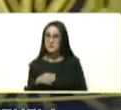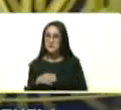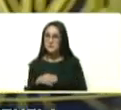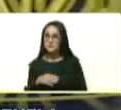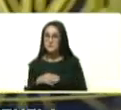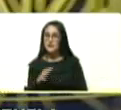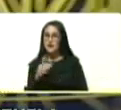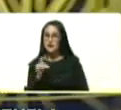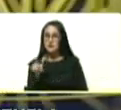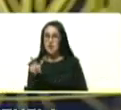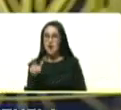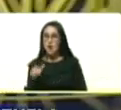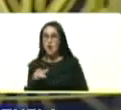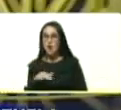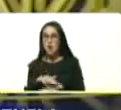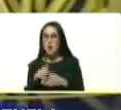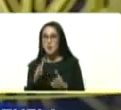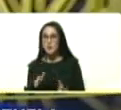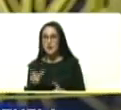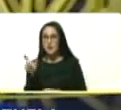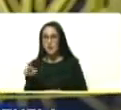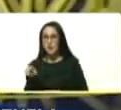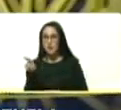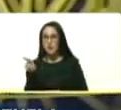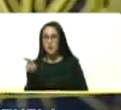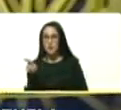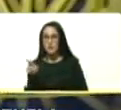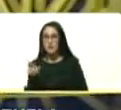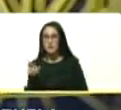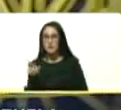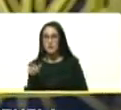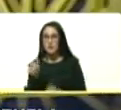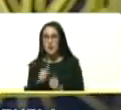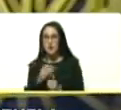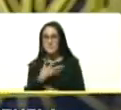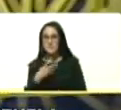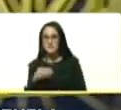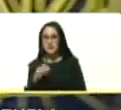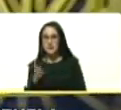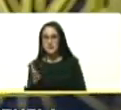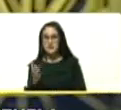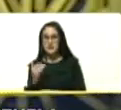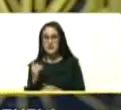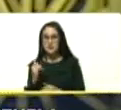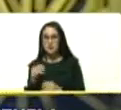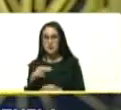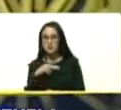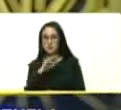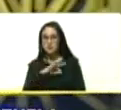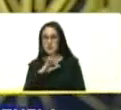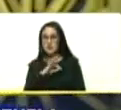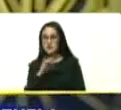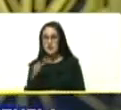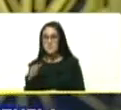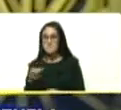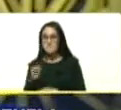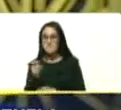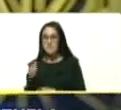está el gobernador, compañero Gilberto Pinto, con el presidente del Instituto Socialista de Pesca y